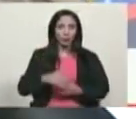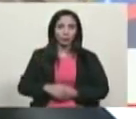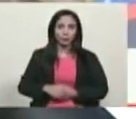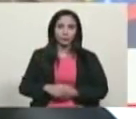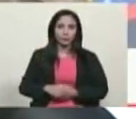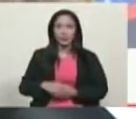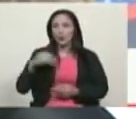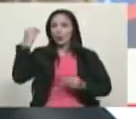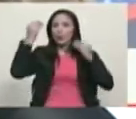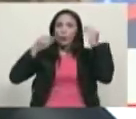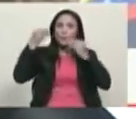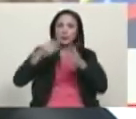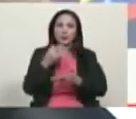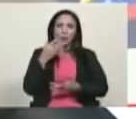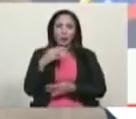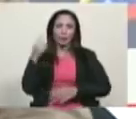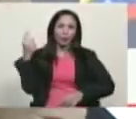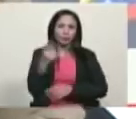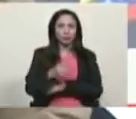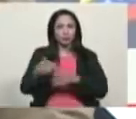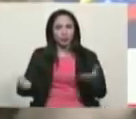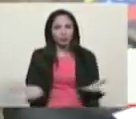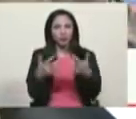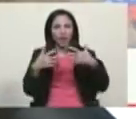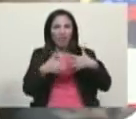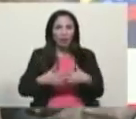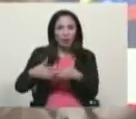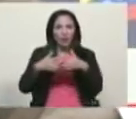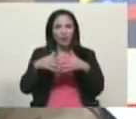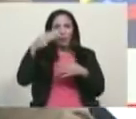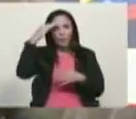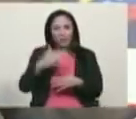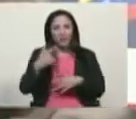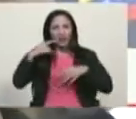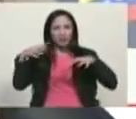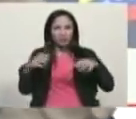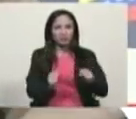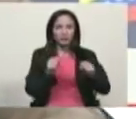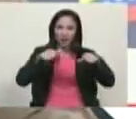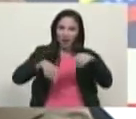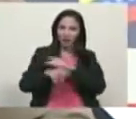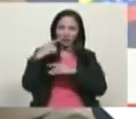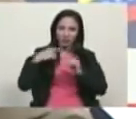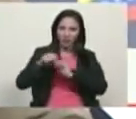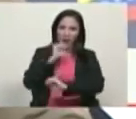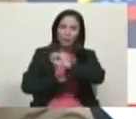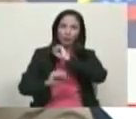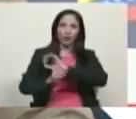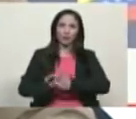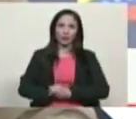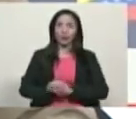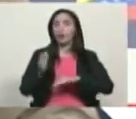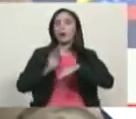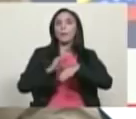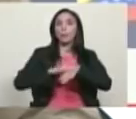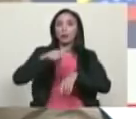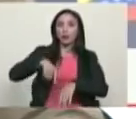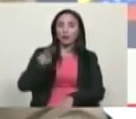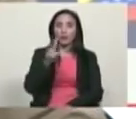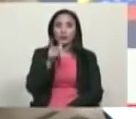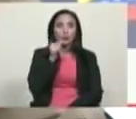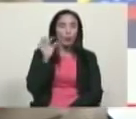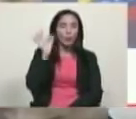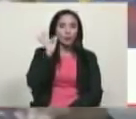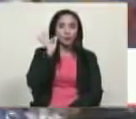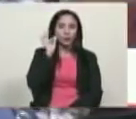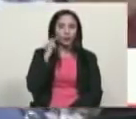pensar siquiera que usted va a mandar su ejército a esta tierra que tiene quien lo defienda, porque Venezuela tiene hombres y